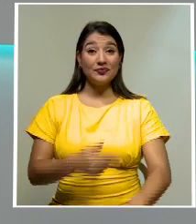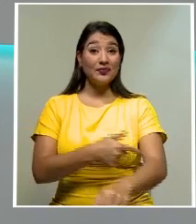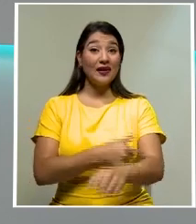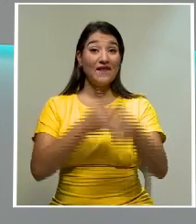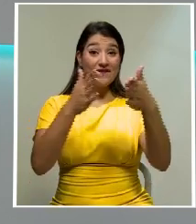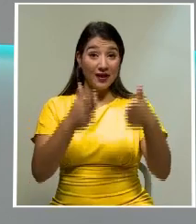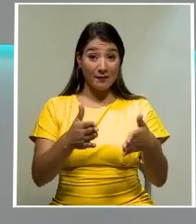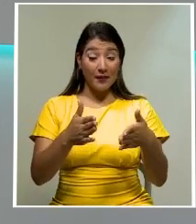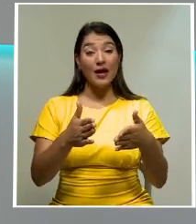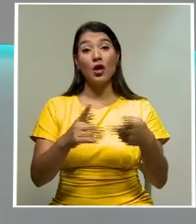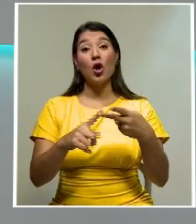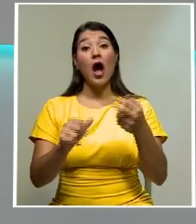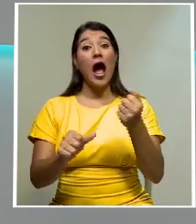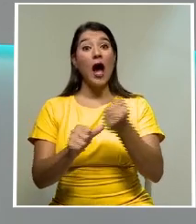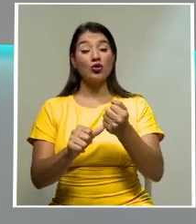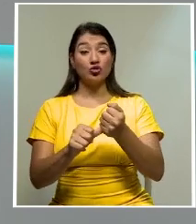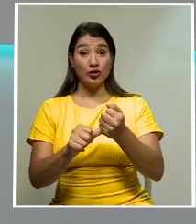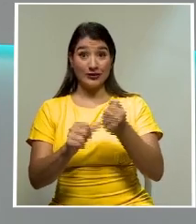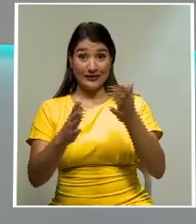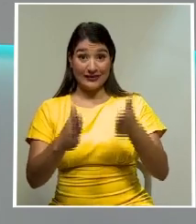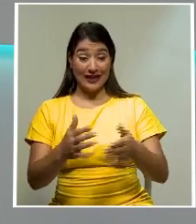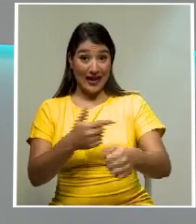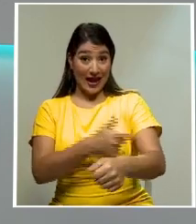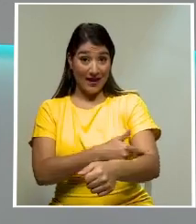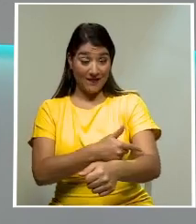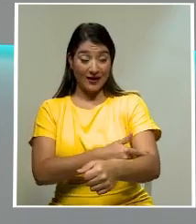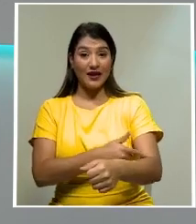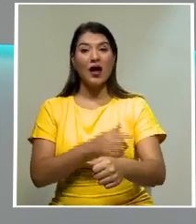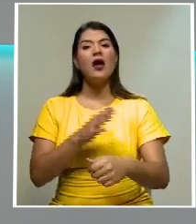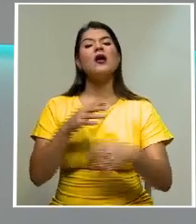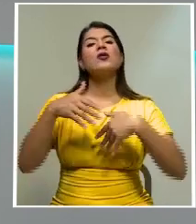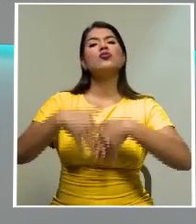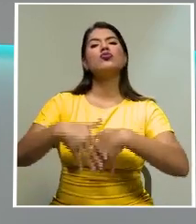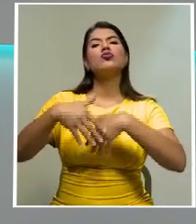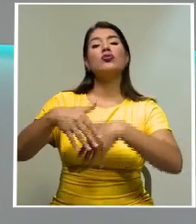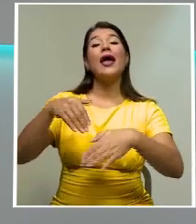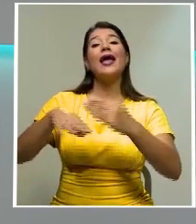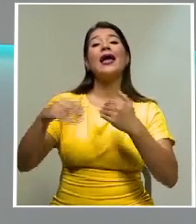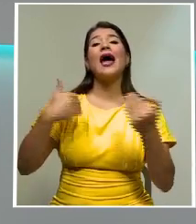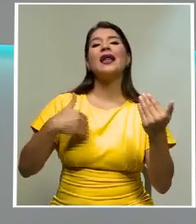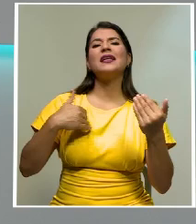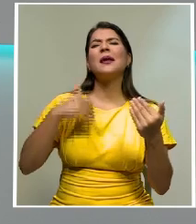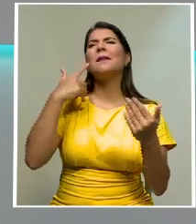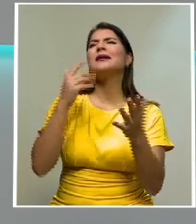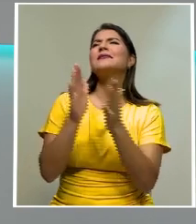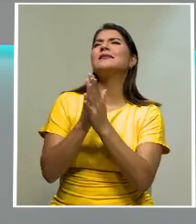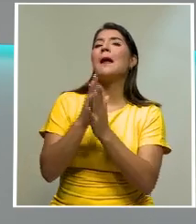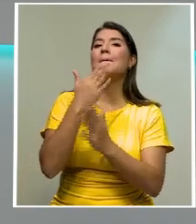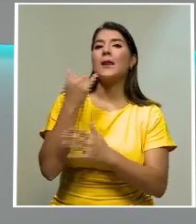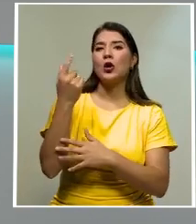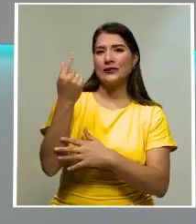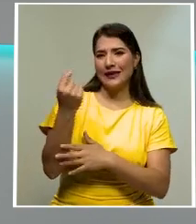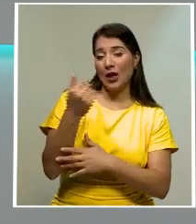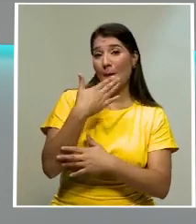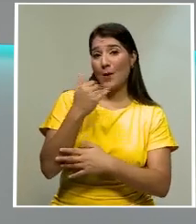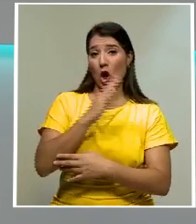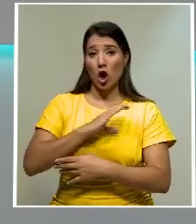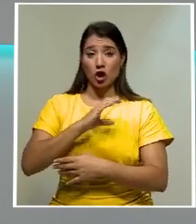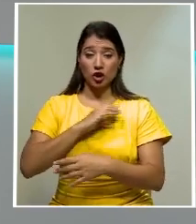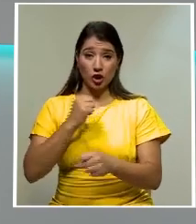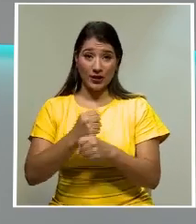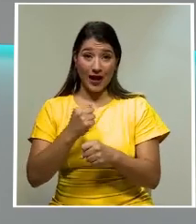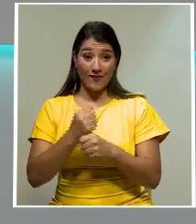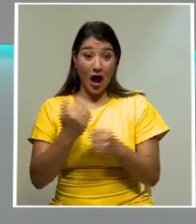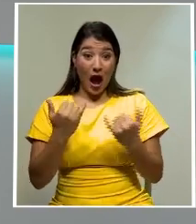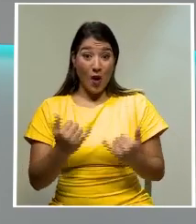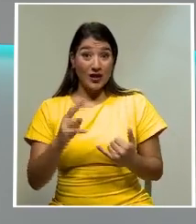personal auxiliar de la salud marcharon en Argentina para reclamar mejores salarios y condiciones de trabajo cuando la segunda ola del